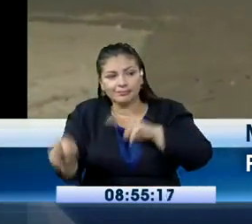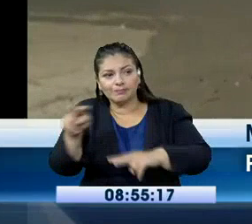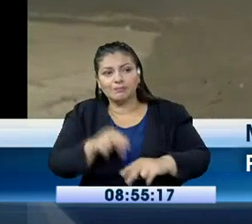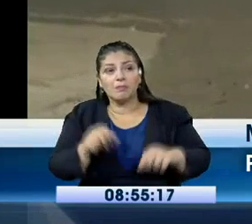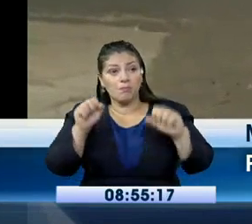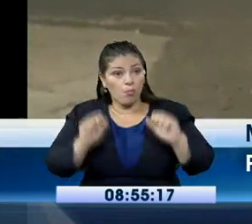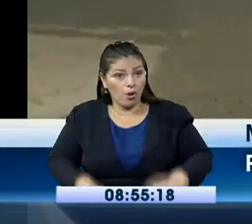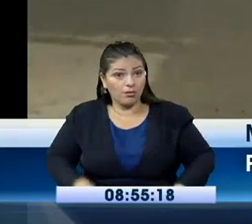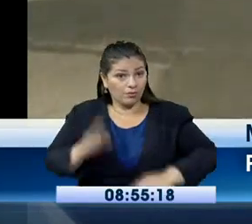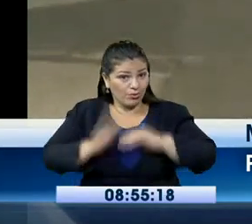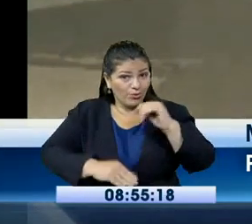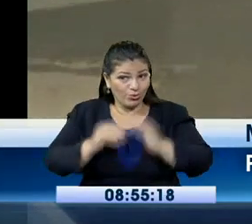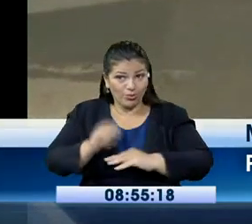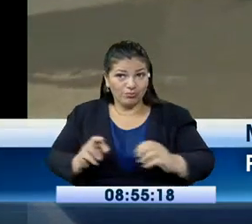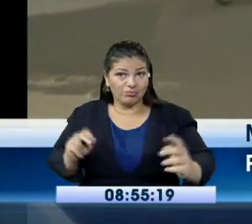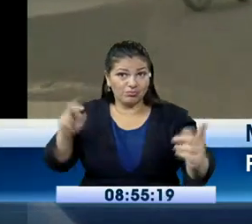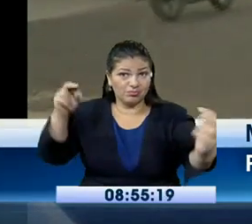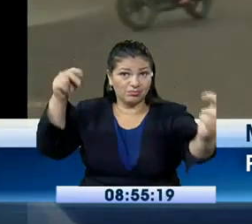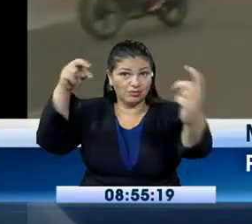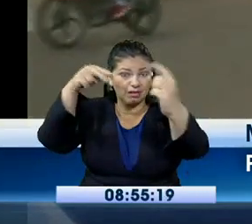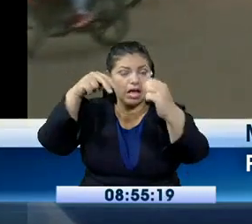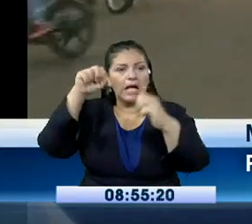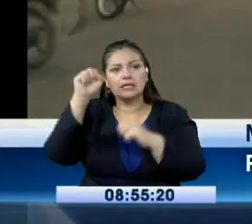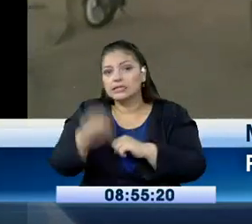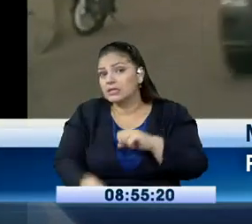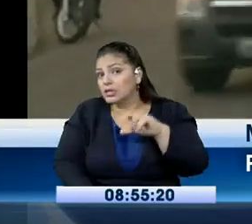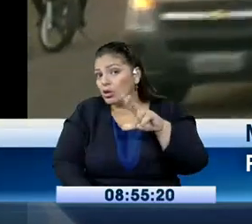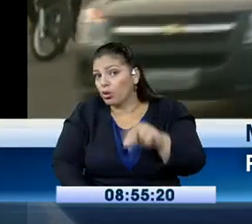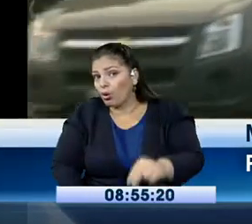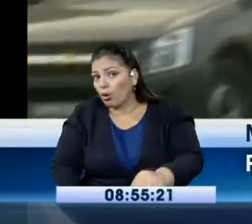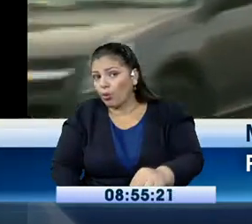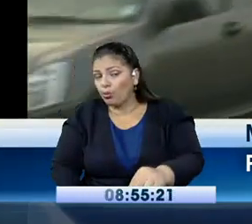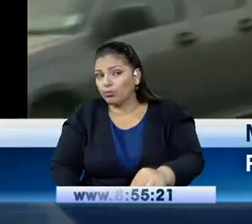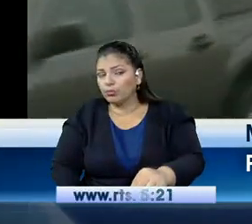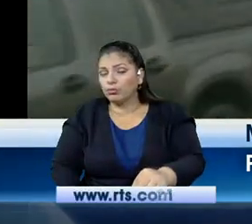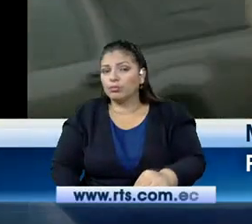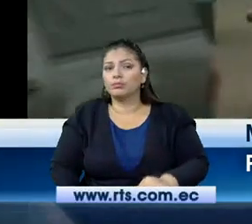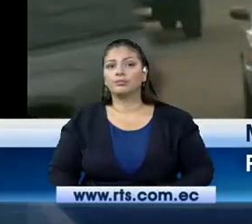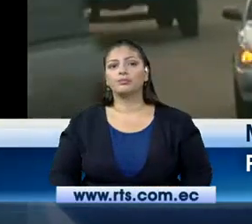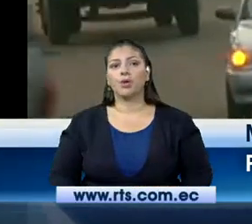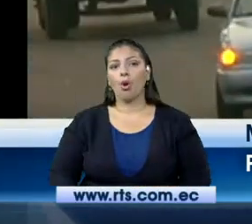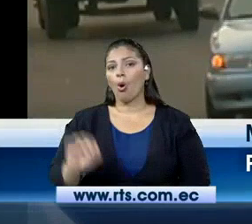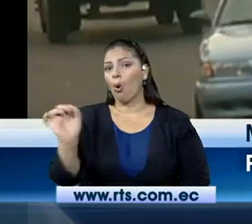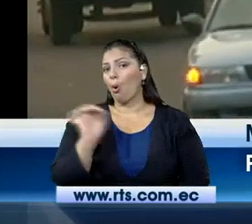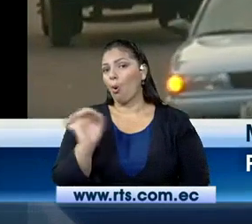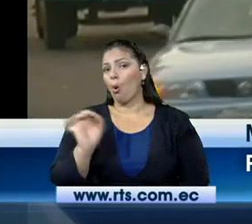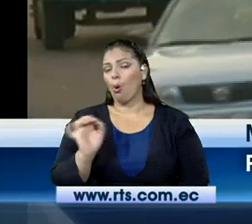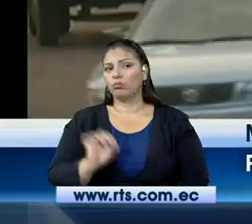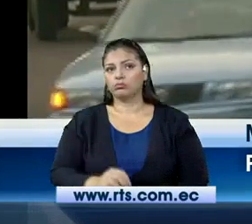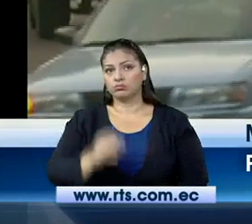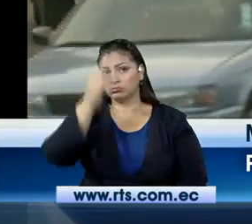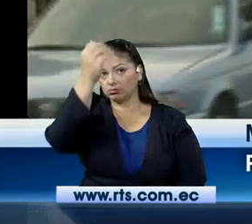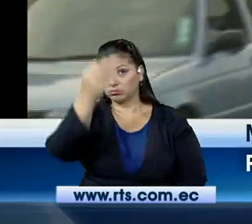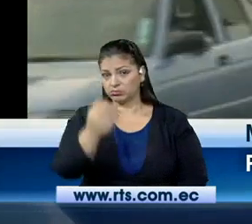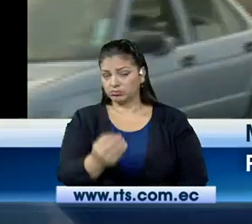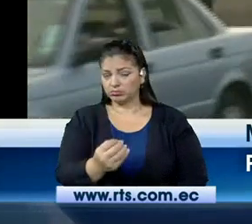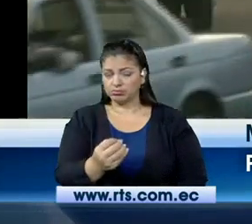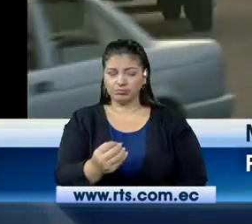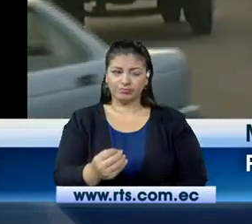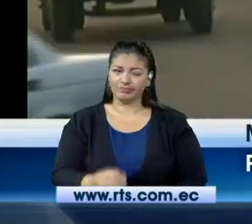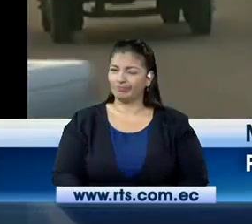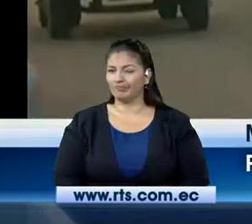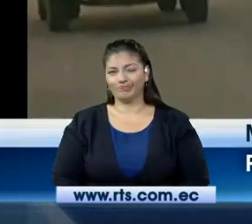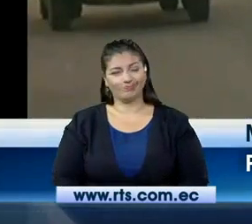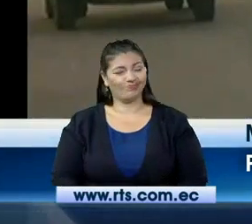puede o no construir este paso peatonal elevado. O, bueno, el semáforo, ya lo dijo el caballero, también sería un poco